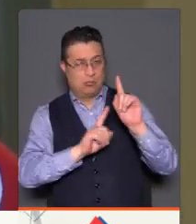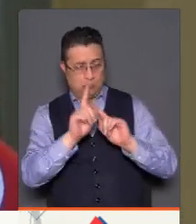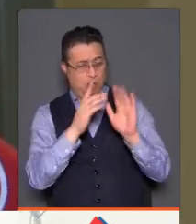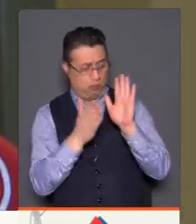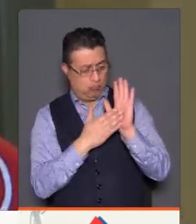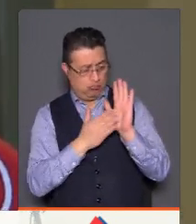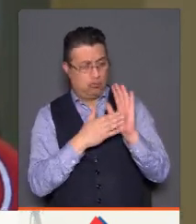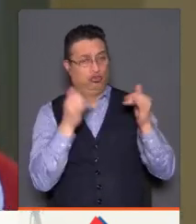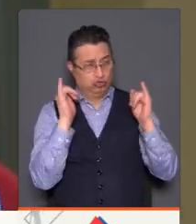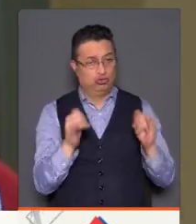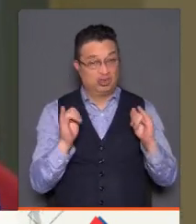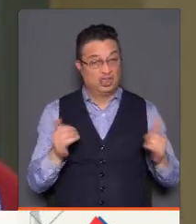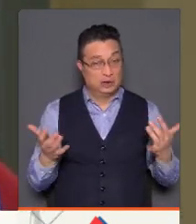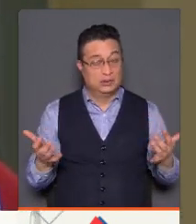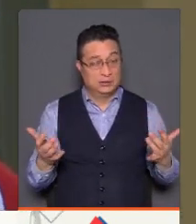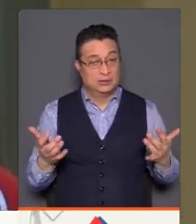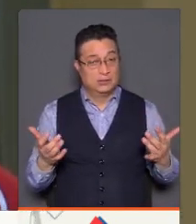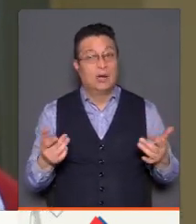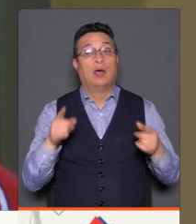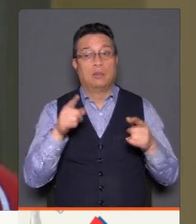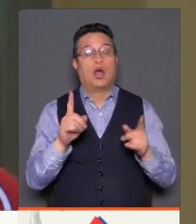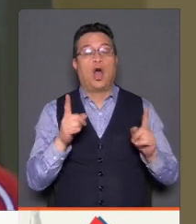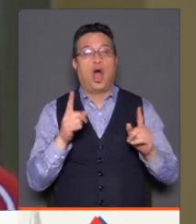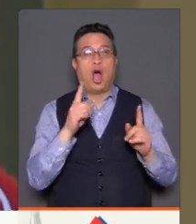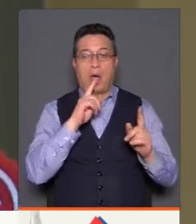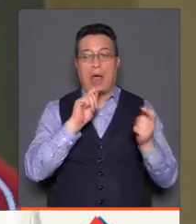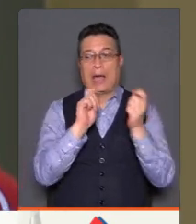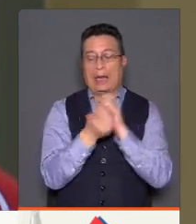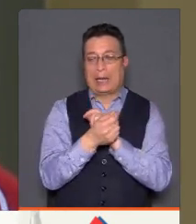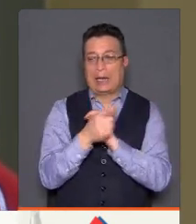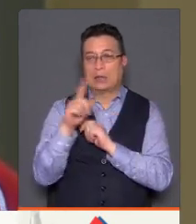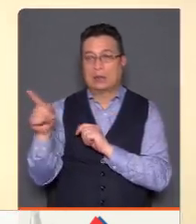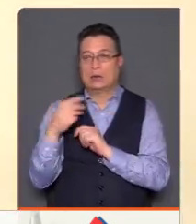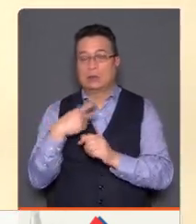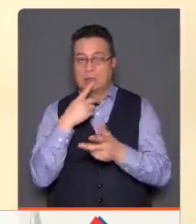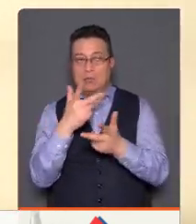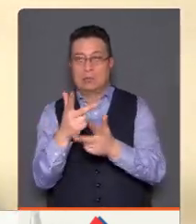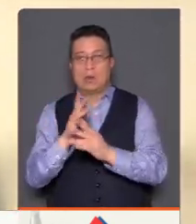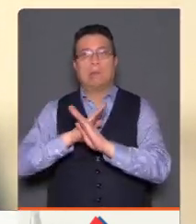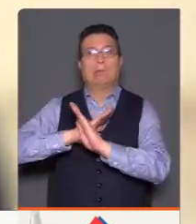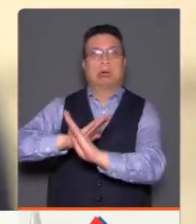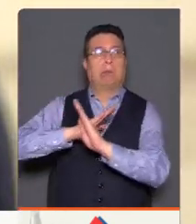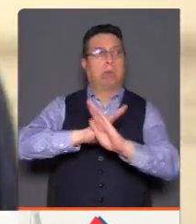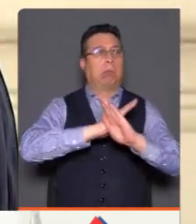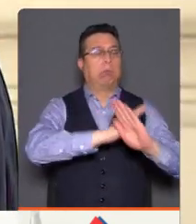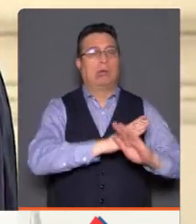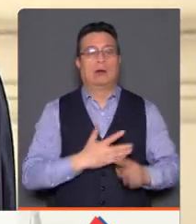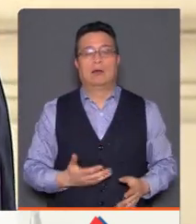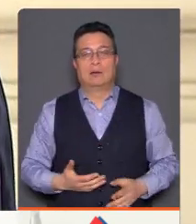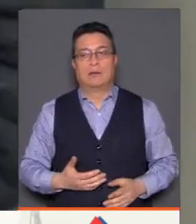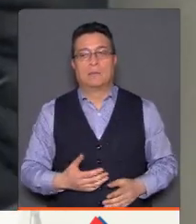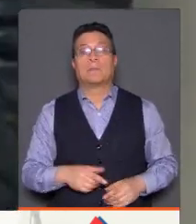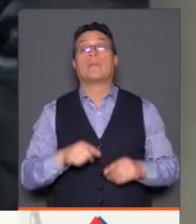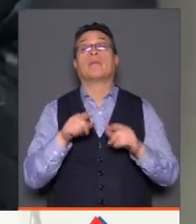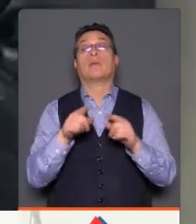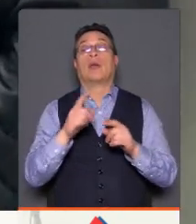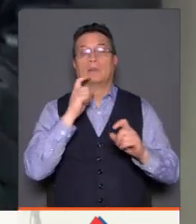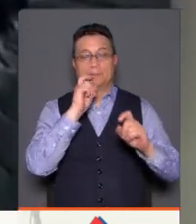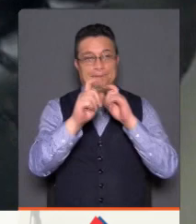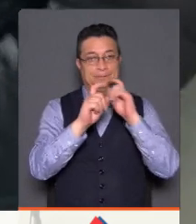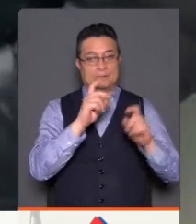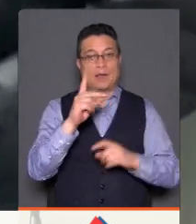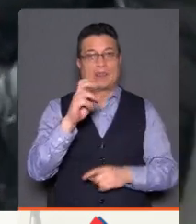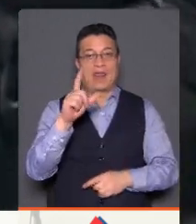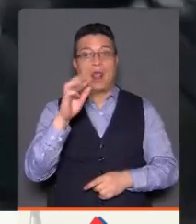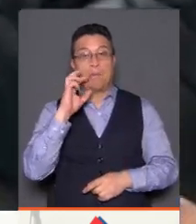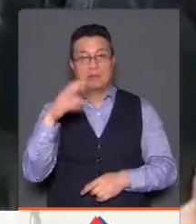argumentos. Y han optado por la cultura de la cancelación. Durante la tarde y en medio de las críticas del PIN conversó con Chain